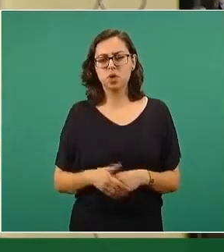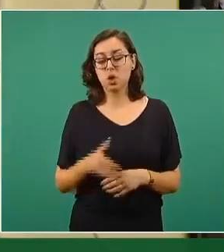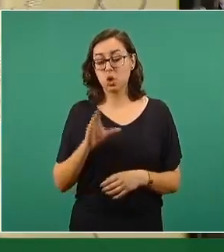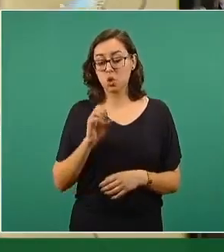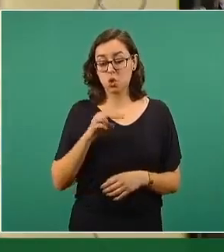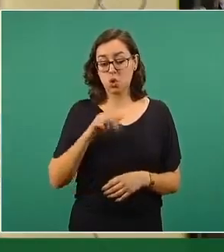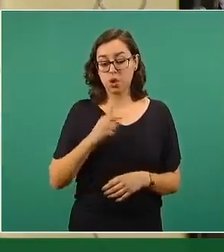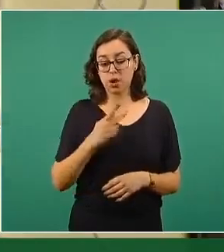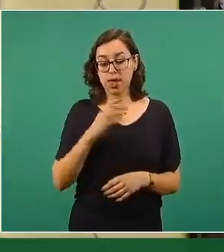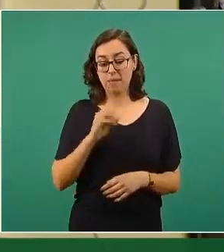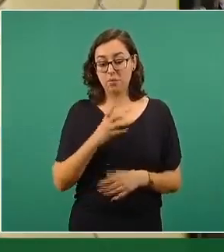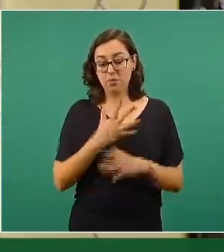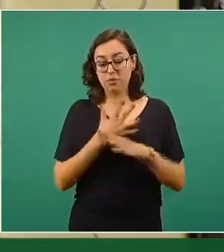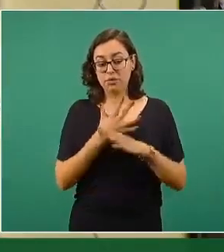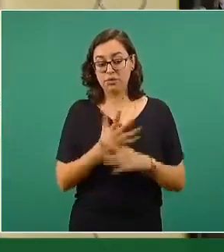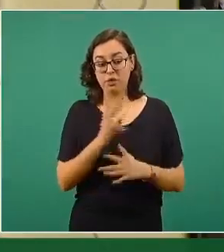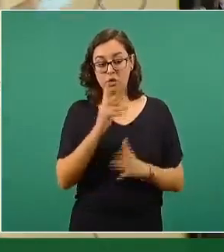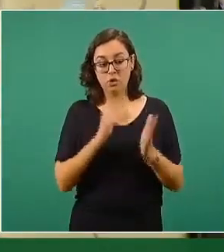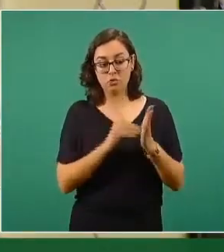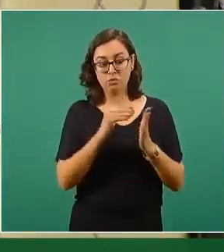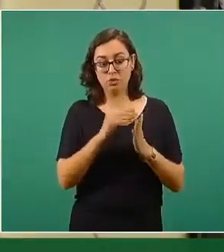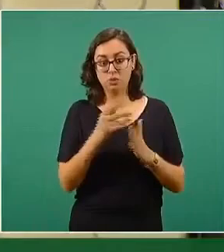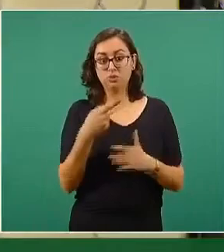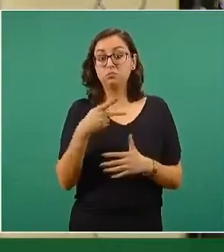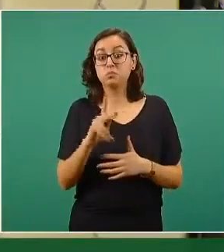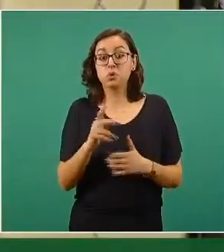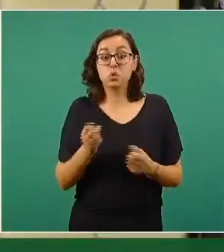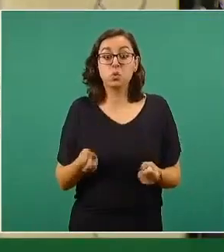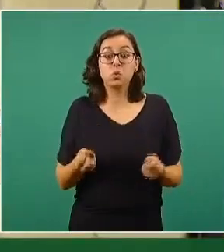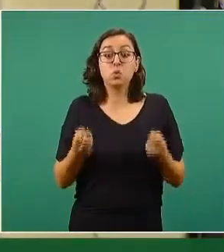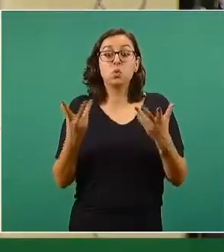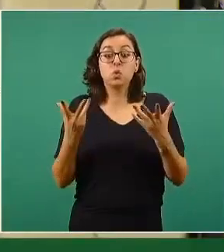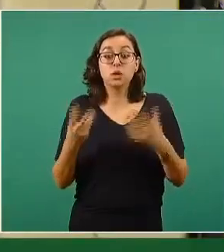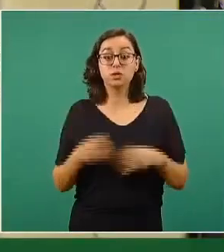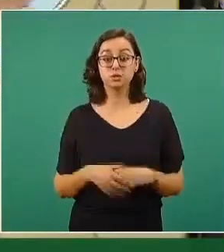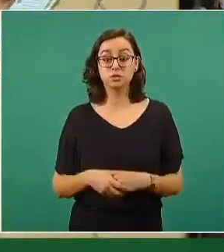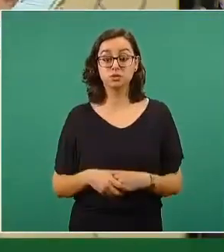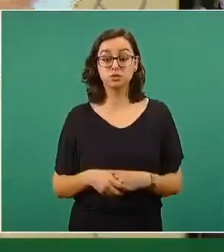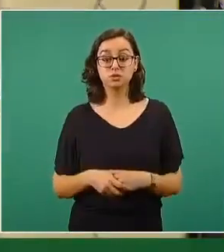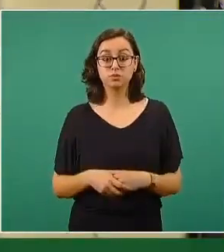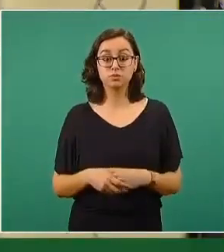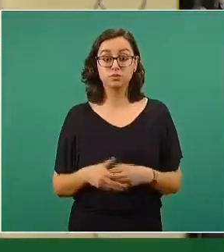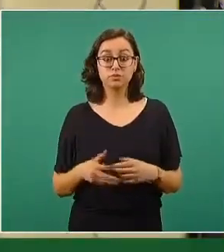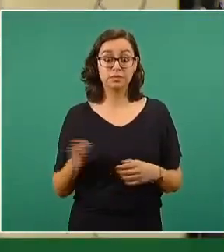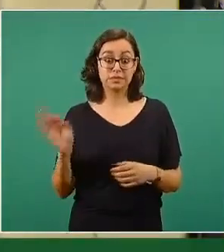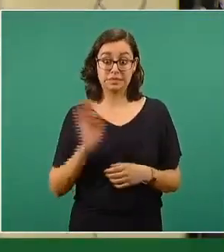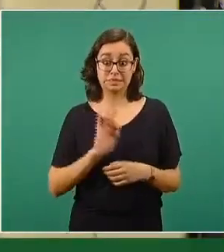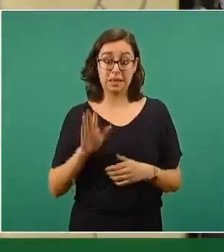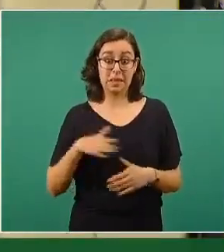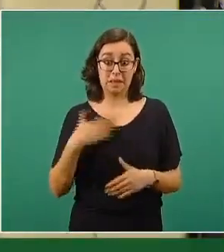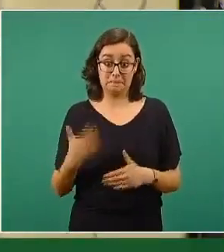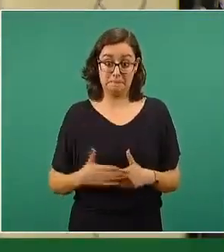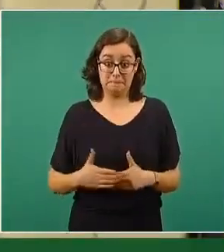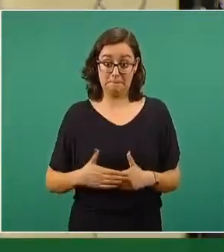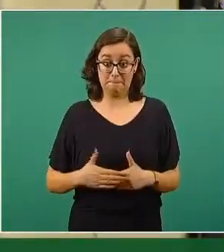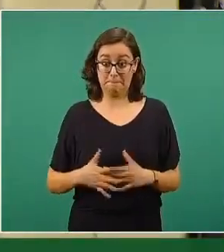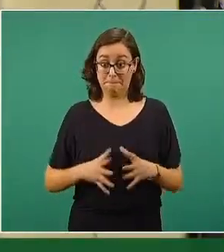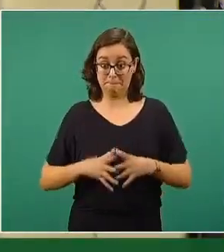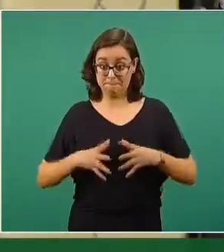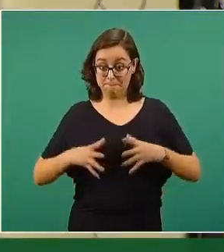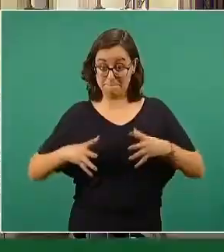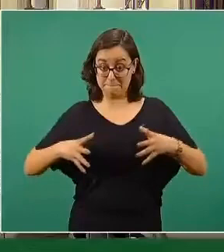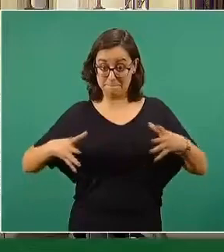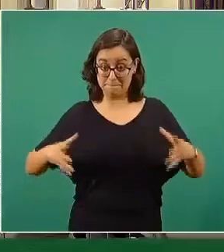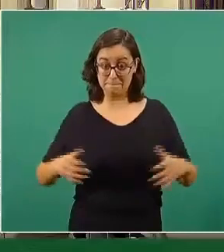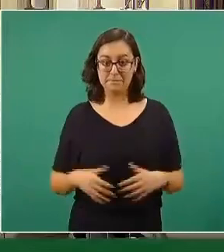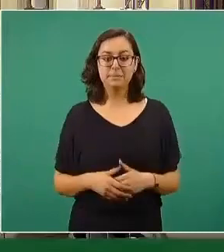pero no sé, ahorita a la fecha, realmente con esto también de lo de la pandemia, pues ¿cuánto fue el incremento también de embarazos precisamente en este sector?